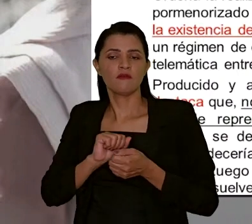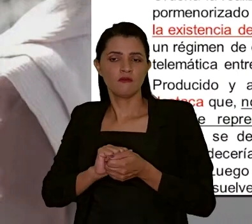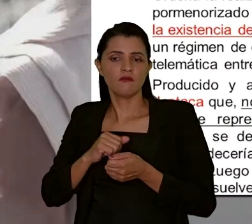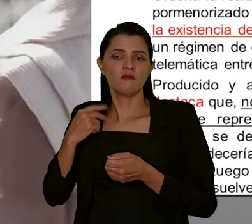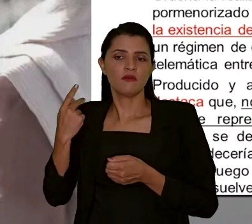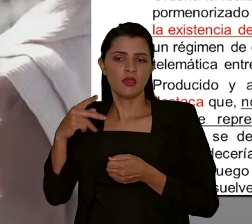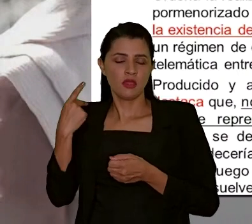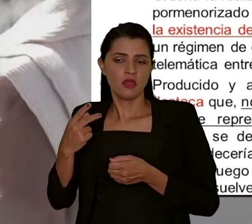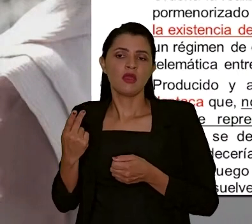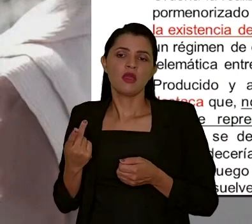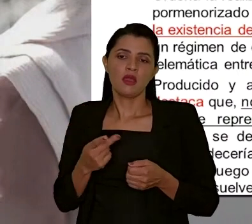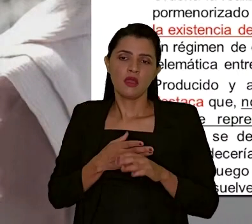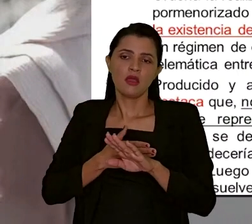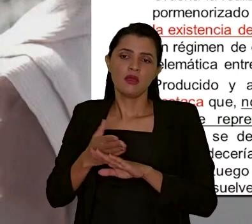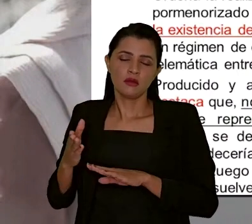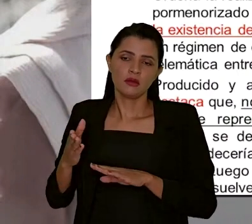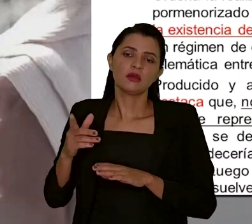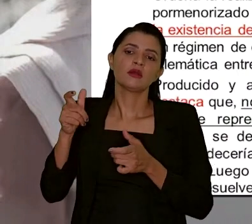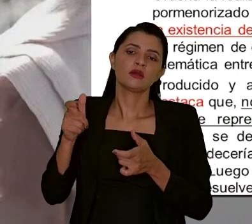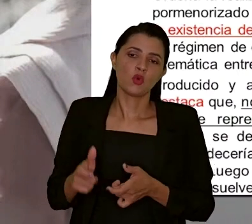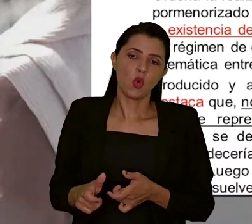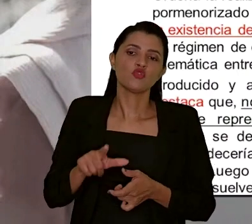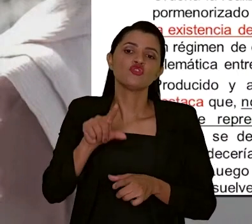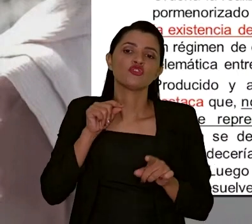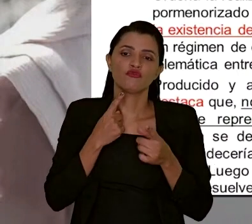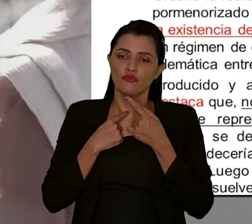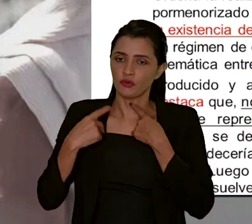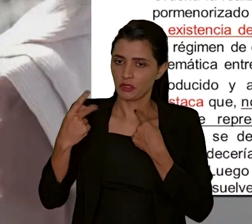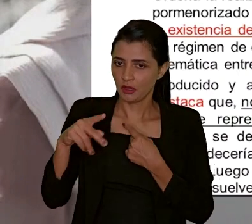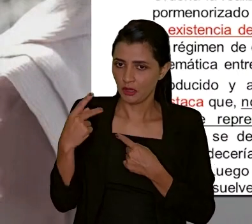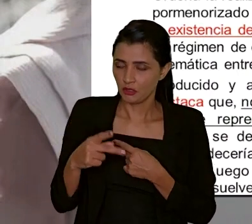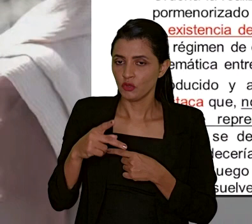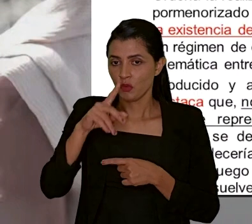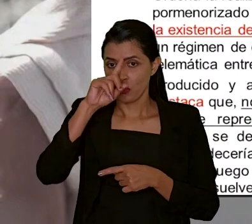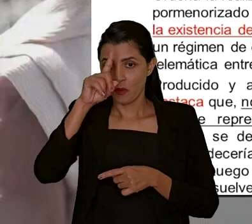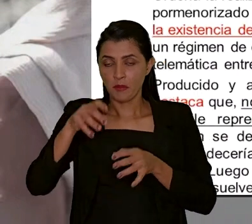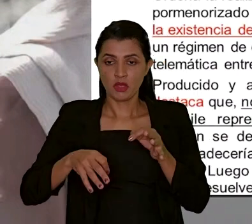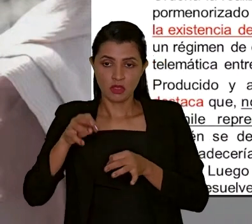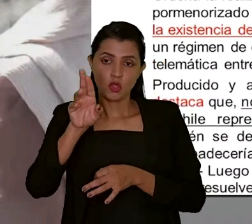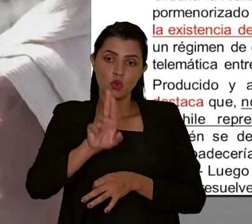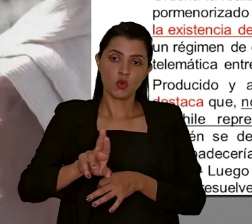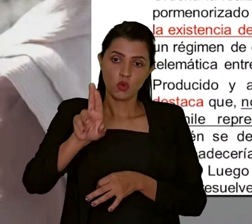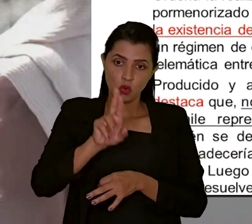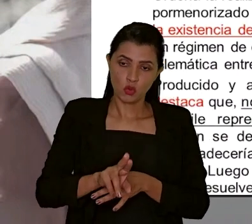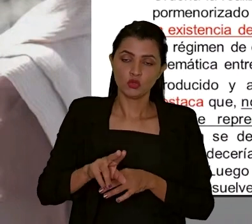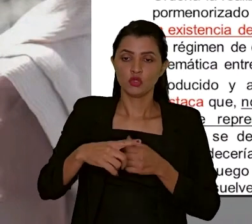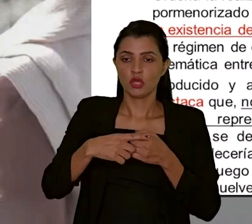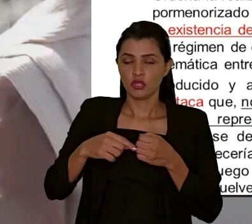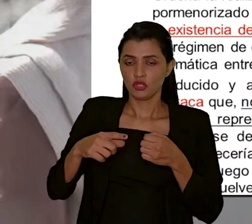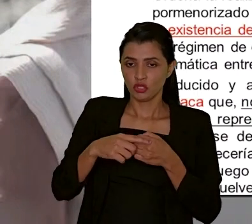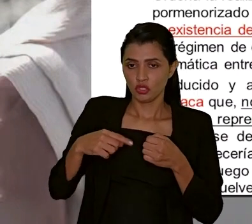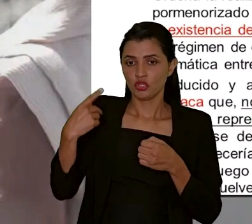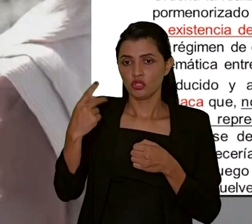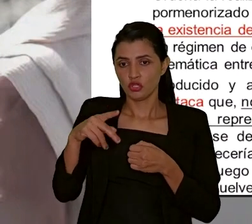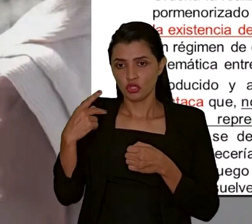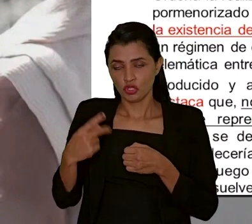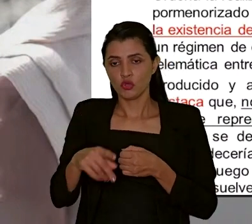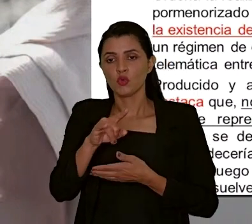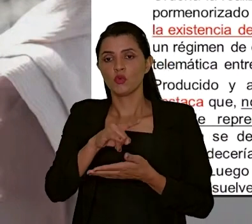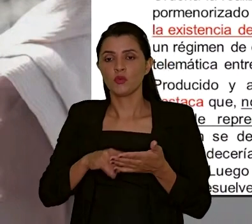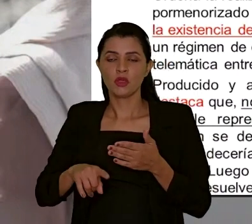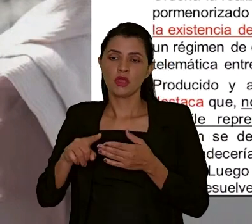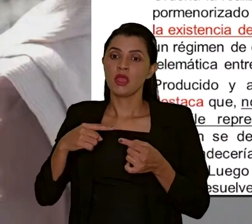la integración de la niña en el estado requerido, porque eso sería la aplicación del artículo 12, segundo apartado, que